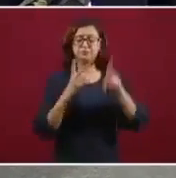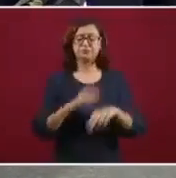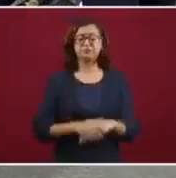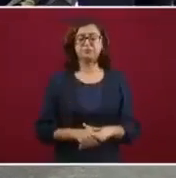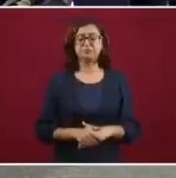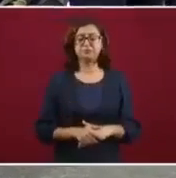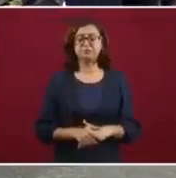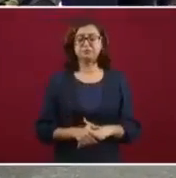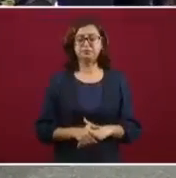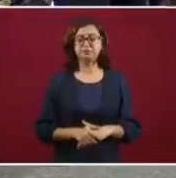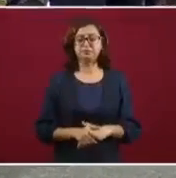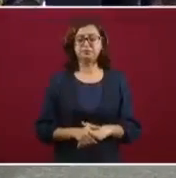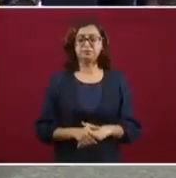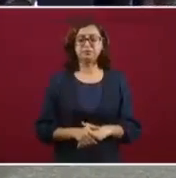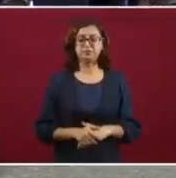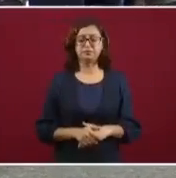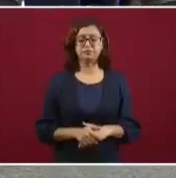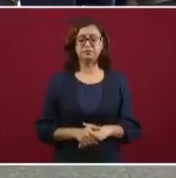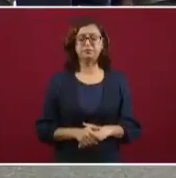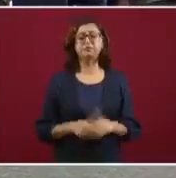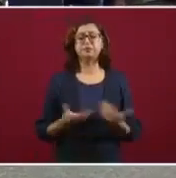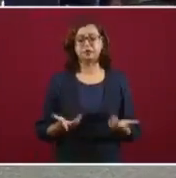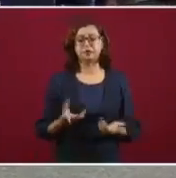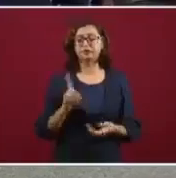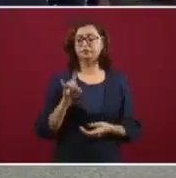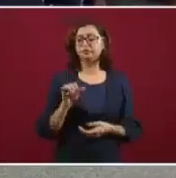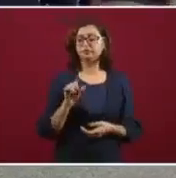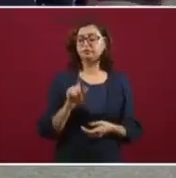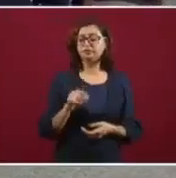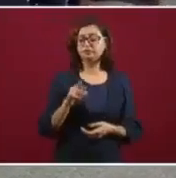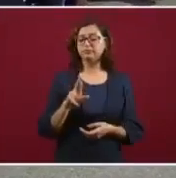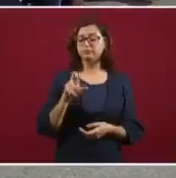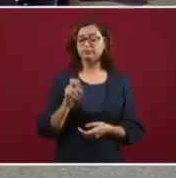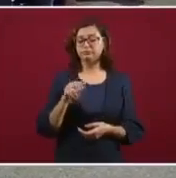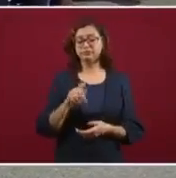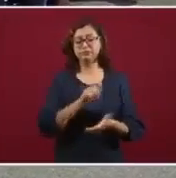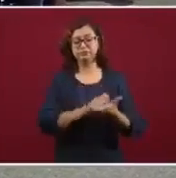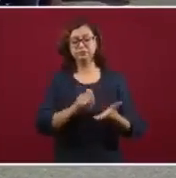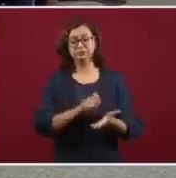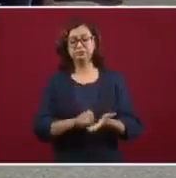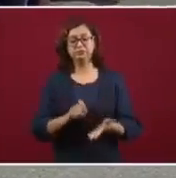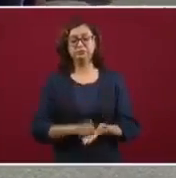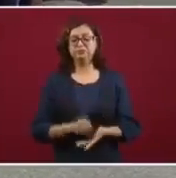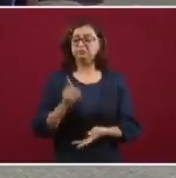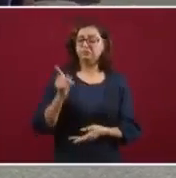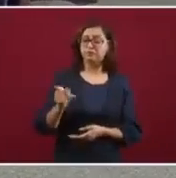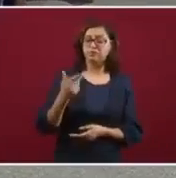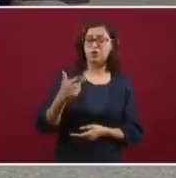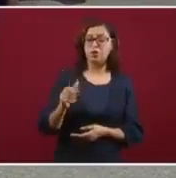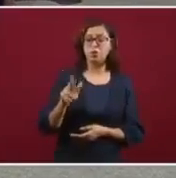escribe Díaz Mirón que Huerta había dejado una estela.